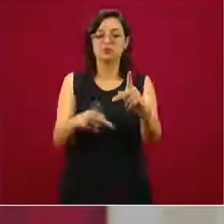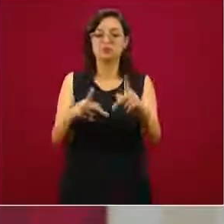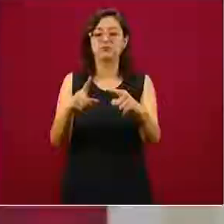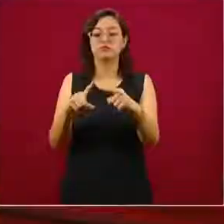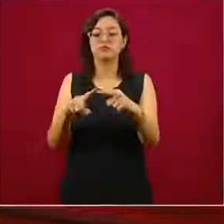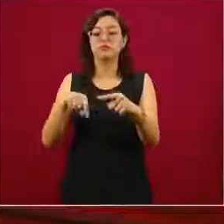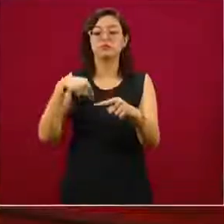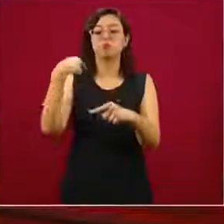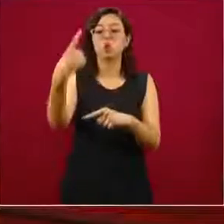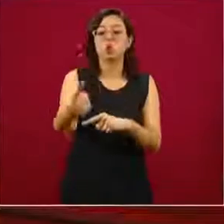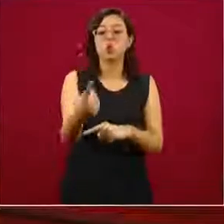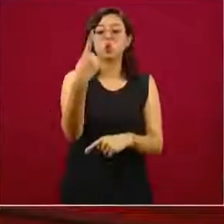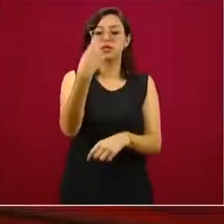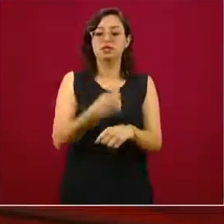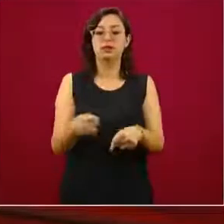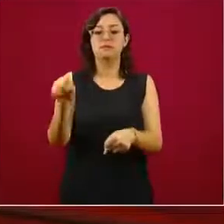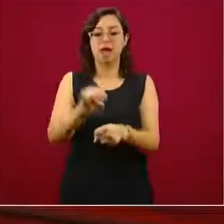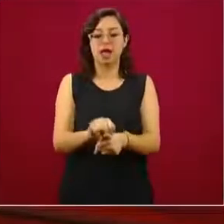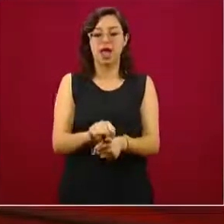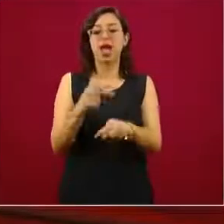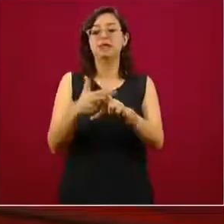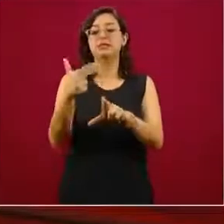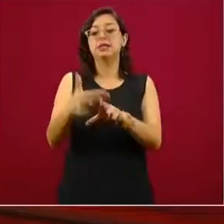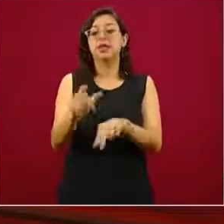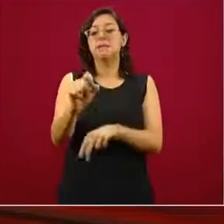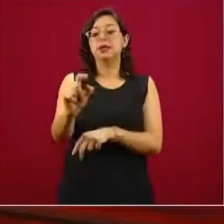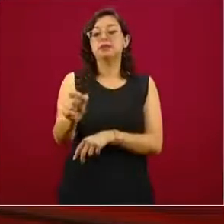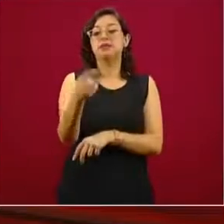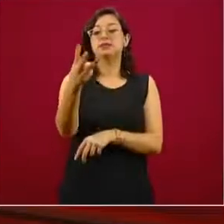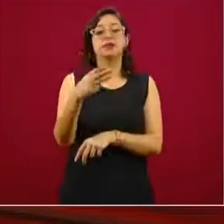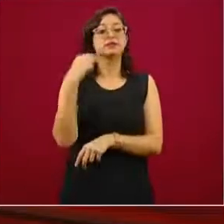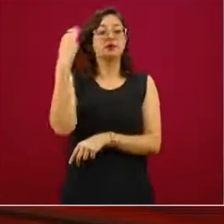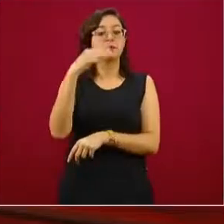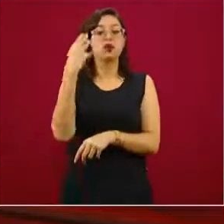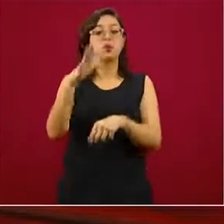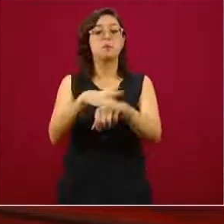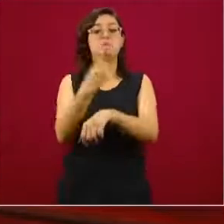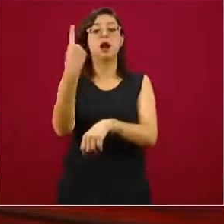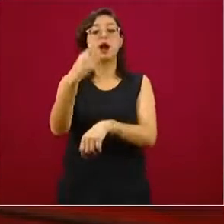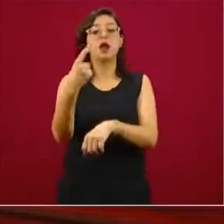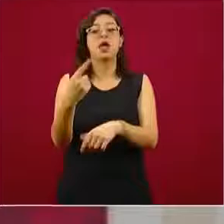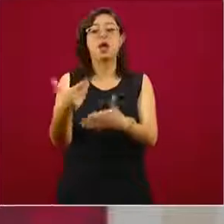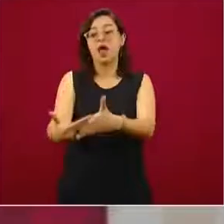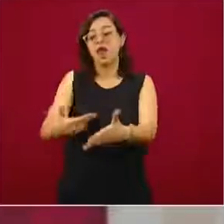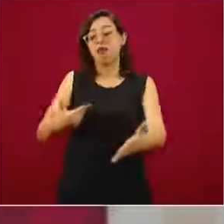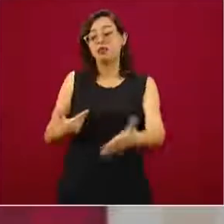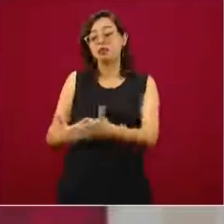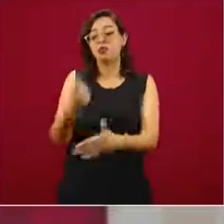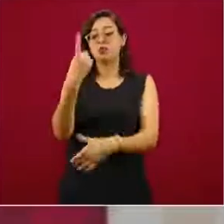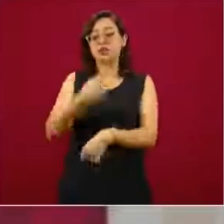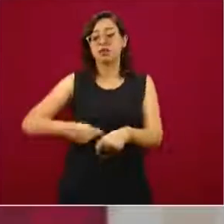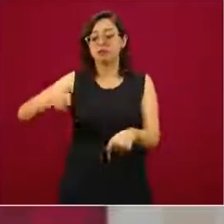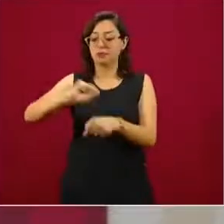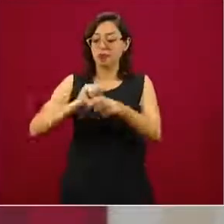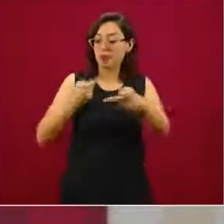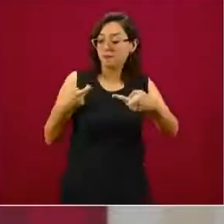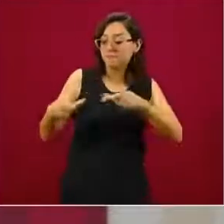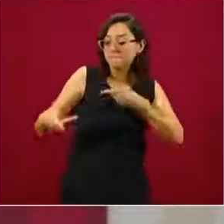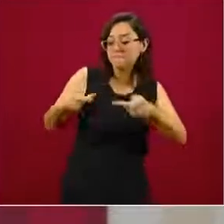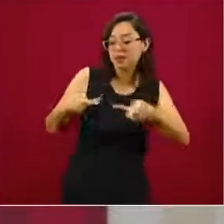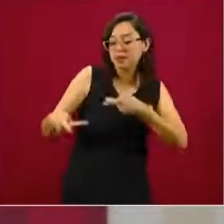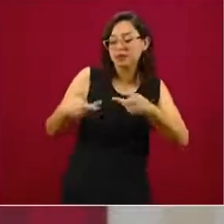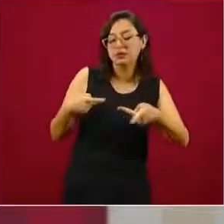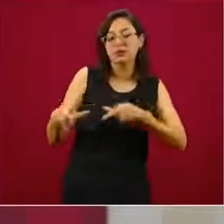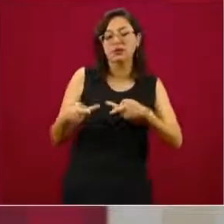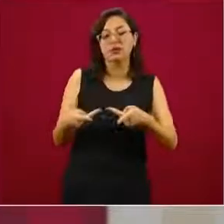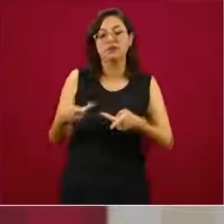semana después, o sea, el 23 de marzo, para tener una semana de preparación. Por decir algo, en esa semana